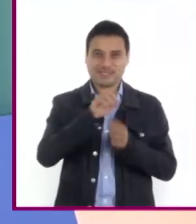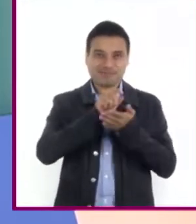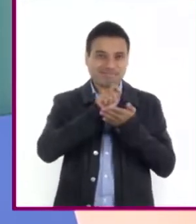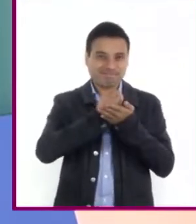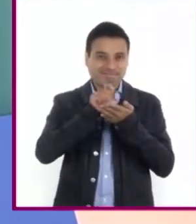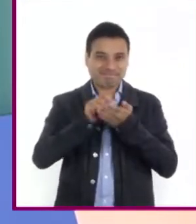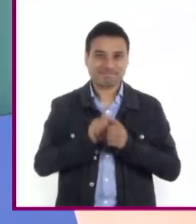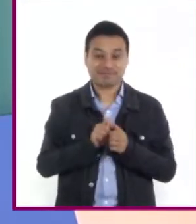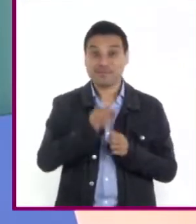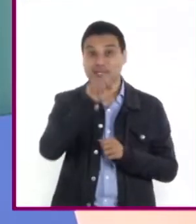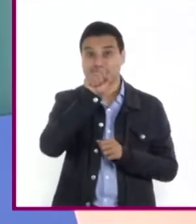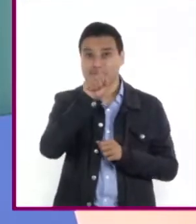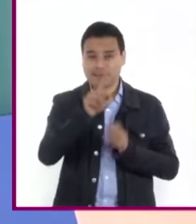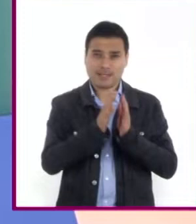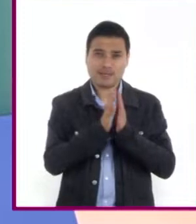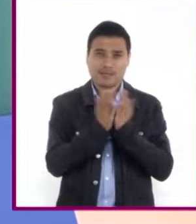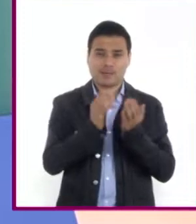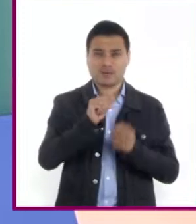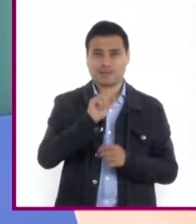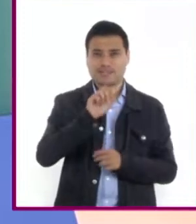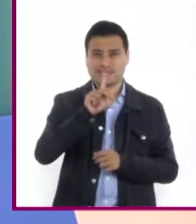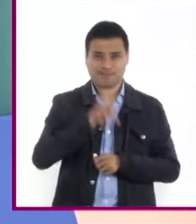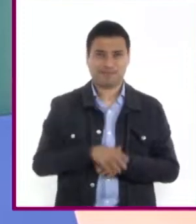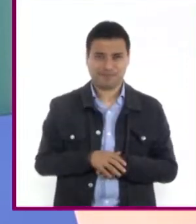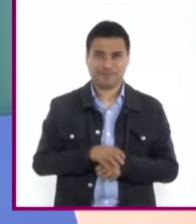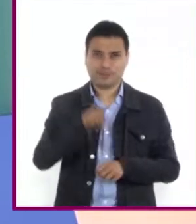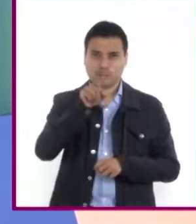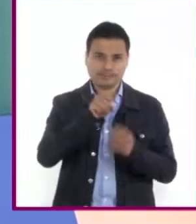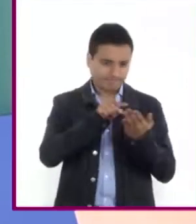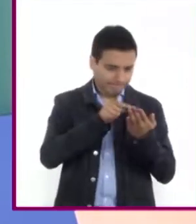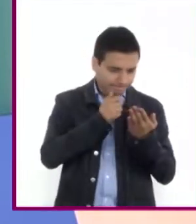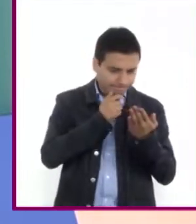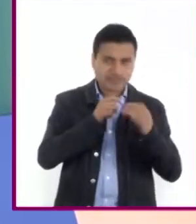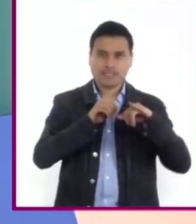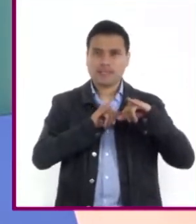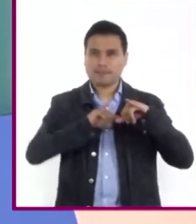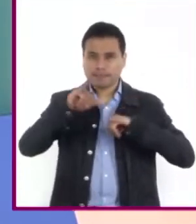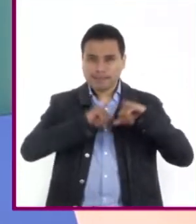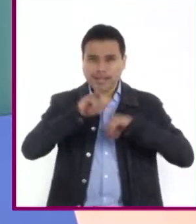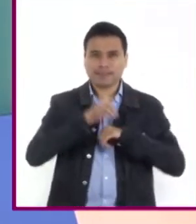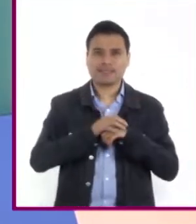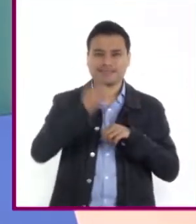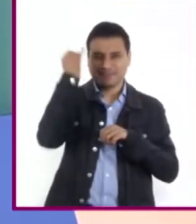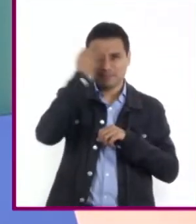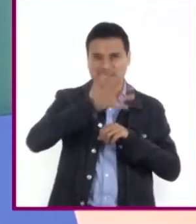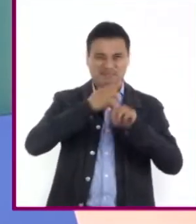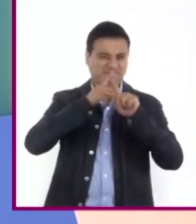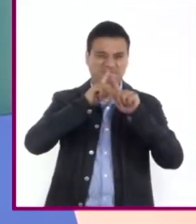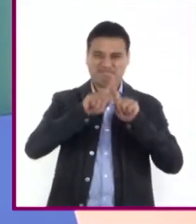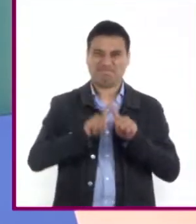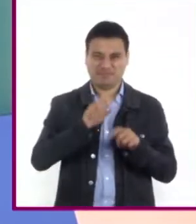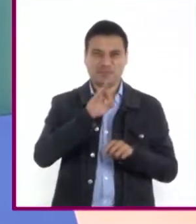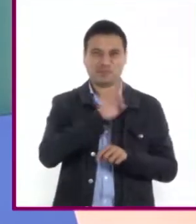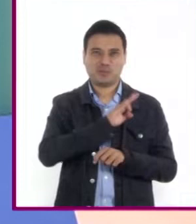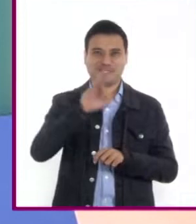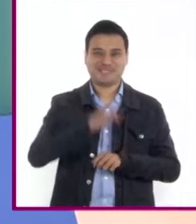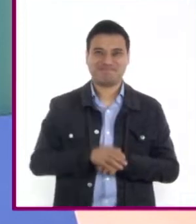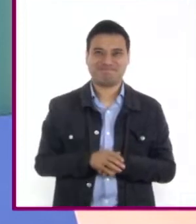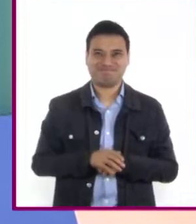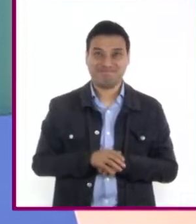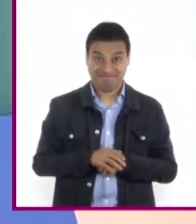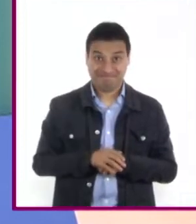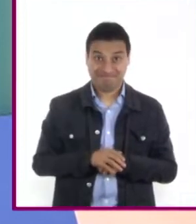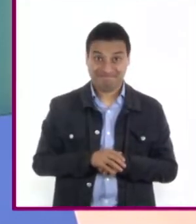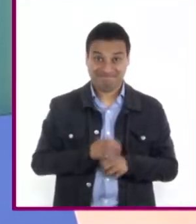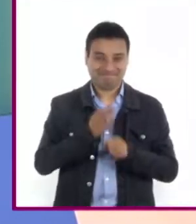También puedes utilizar tu libro de texto para ubicar los mapas, imágenes o el tema en particular.